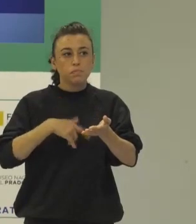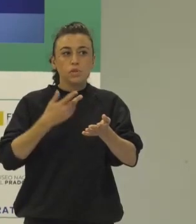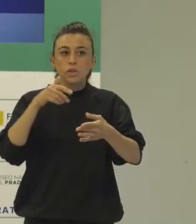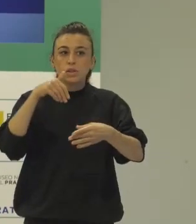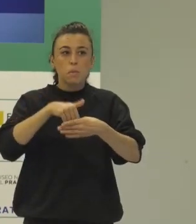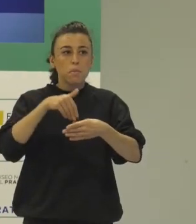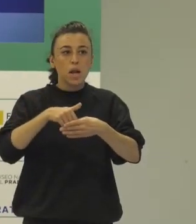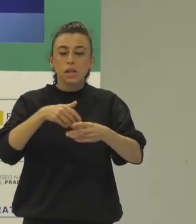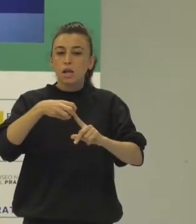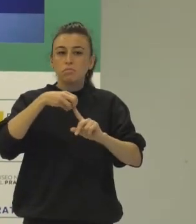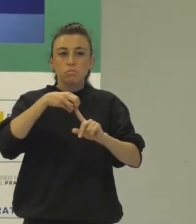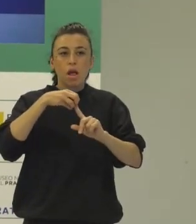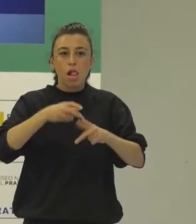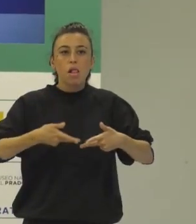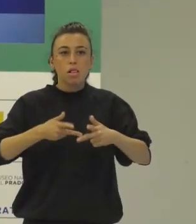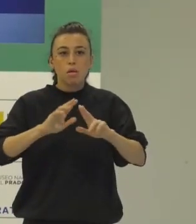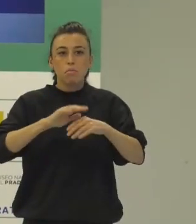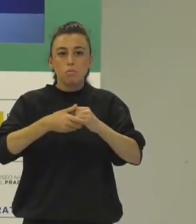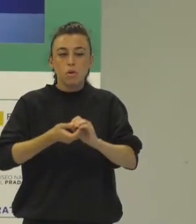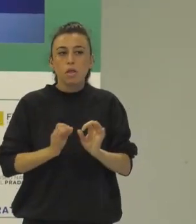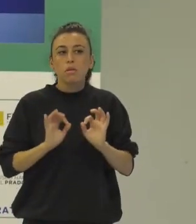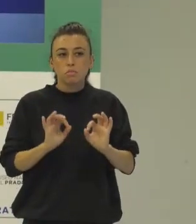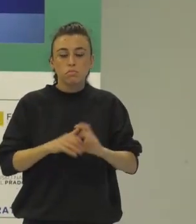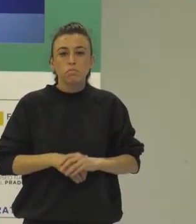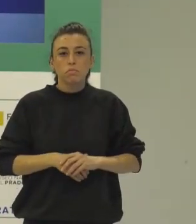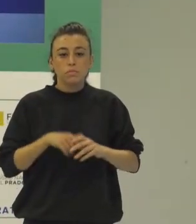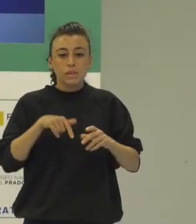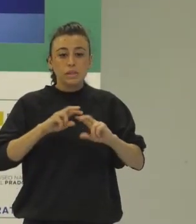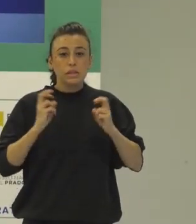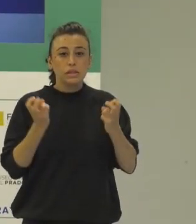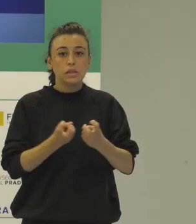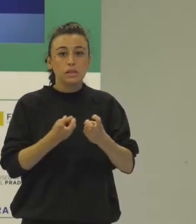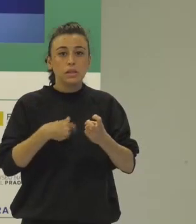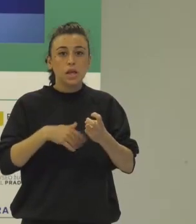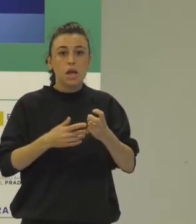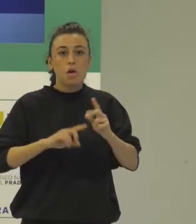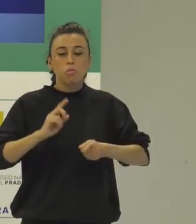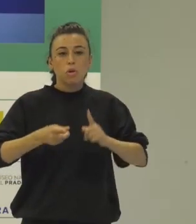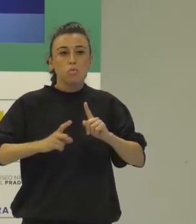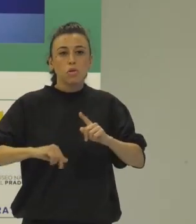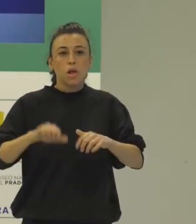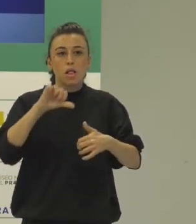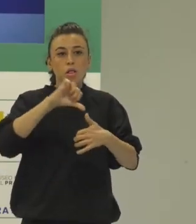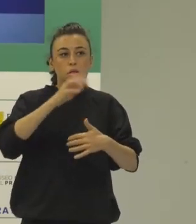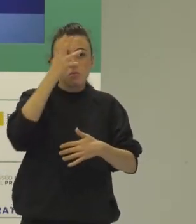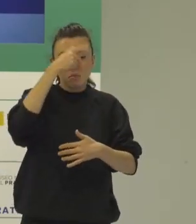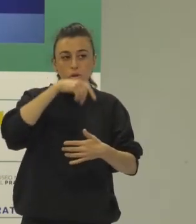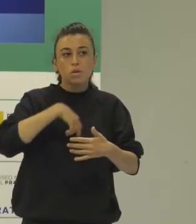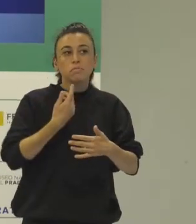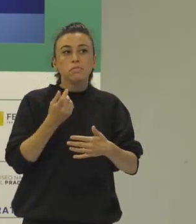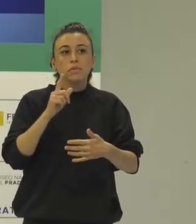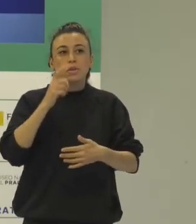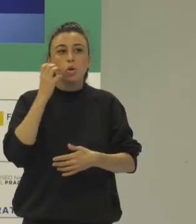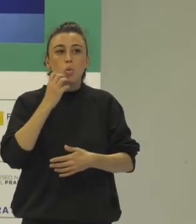mesa, libertad de expresión y autoritarismo en Centroamérica y Cuba, estará moderada por Alfonso Armada. Muchas